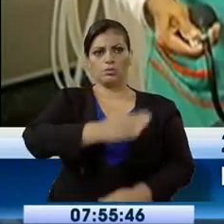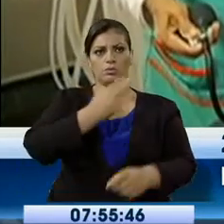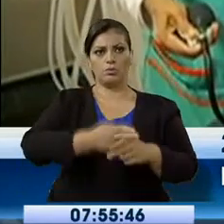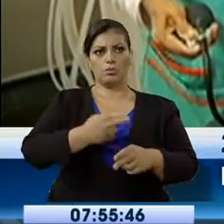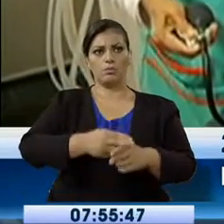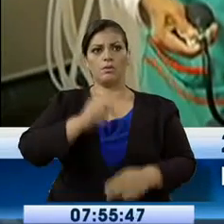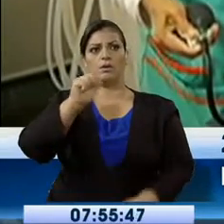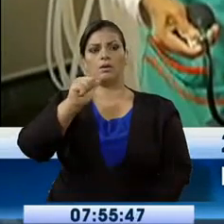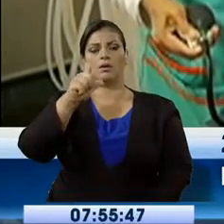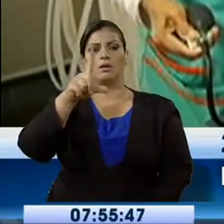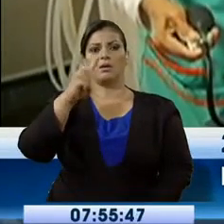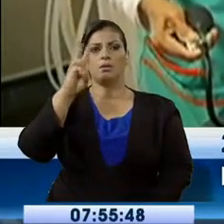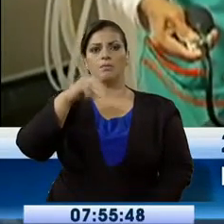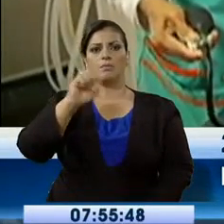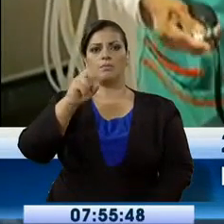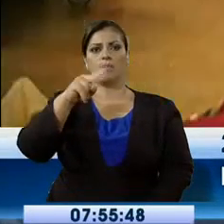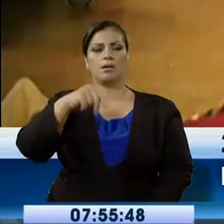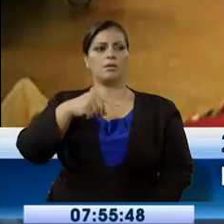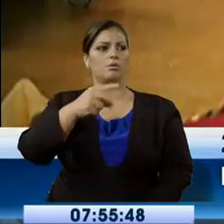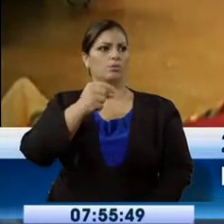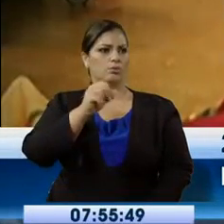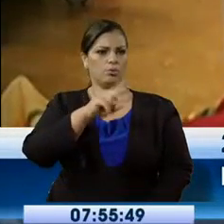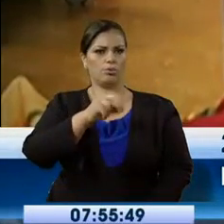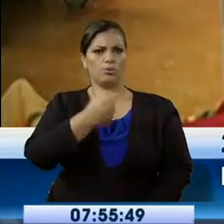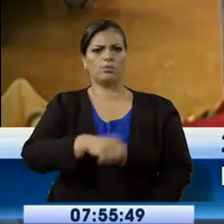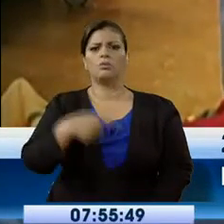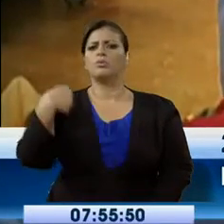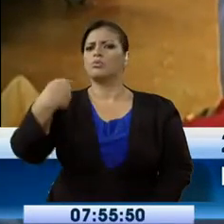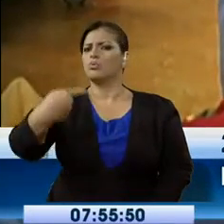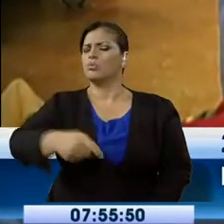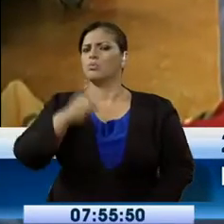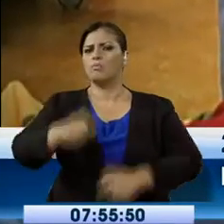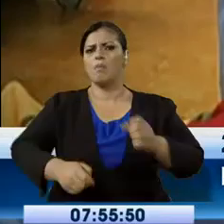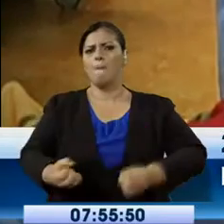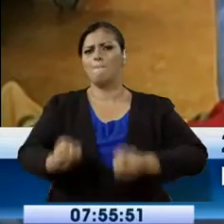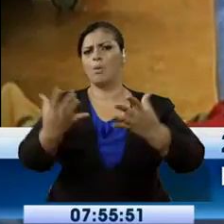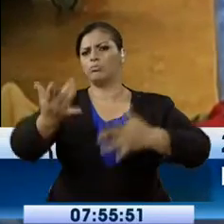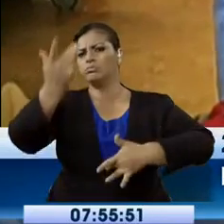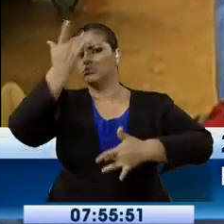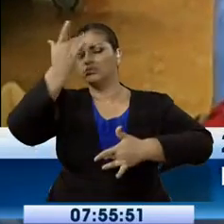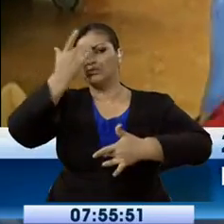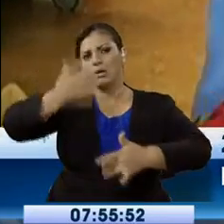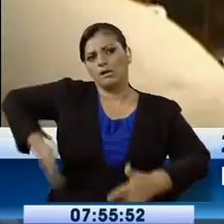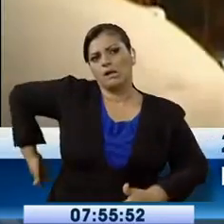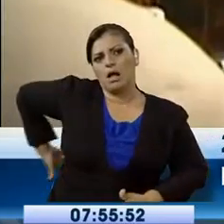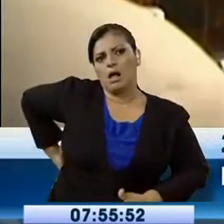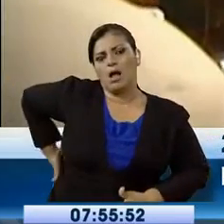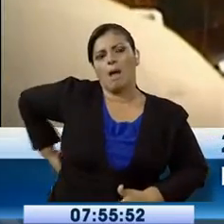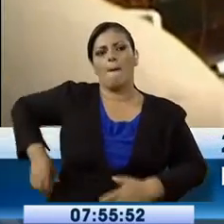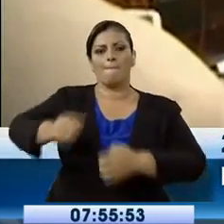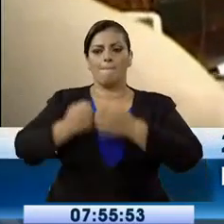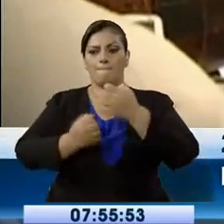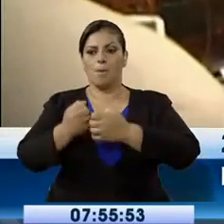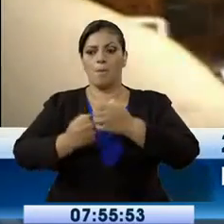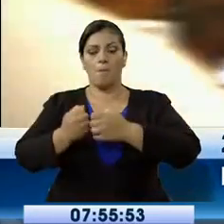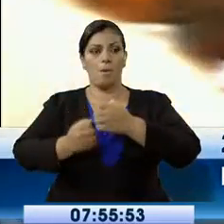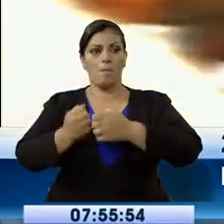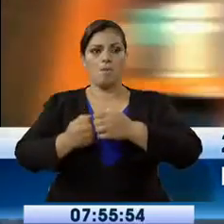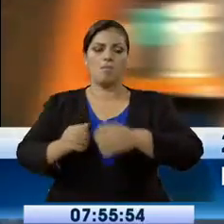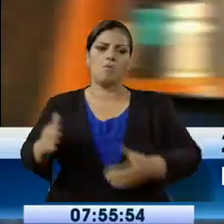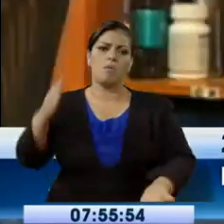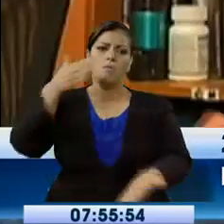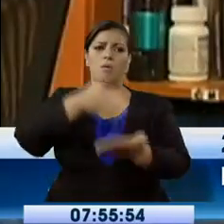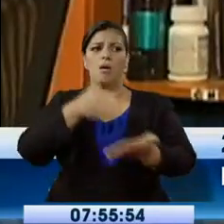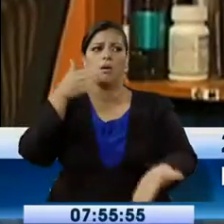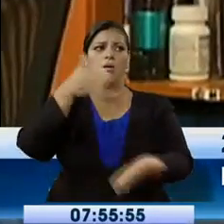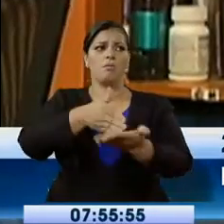pacientes diariamente con insuficiencia renal crónica. Pero en la actualidad, indica su vocera, tienen un problema de desfinanciamiento. Y